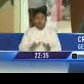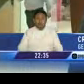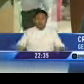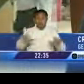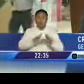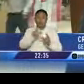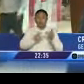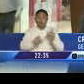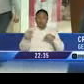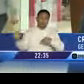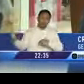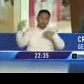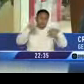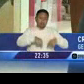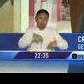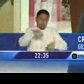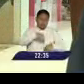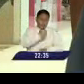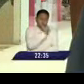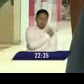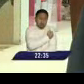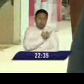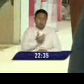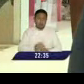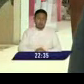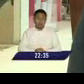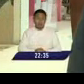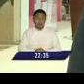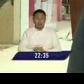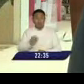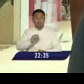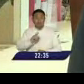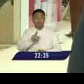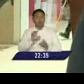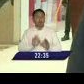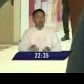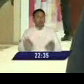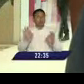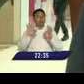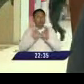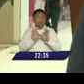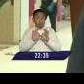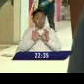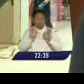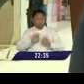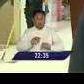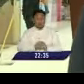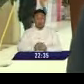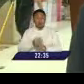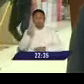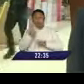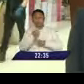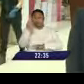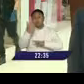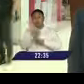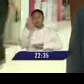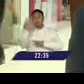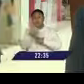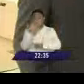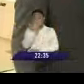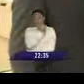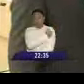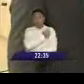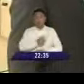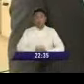que la población pueda venir y se pueda vacunar y pueda tomar en cuenta la importancia que es de recibir la segunda, tercera y cuarta